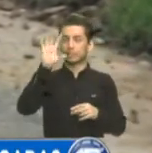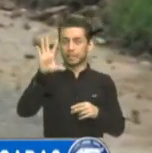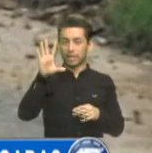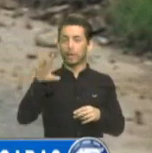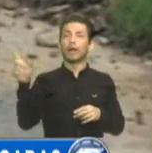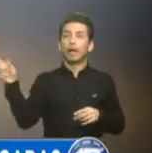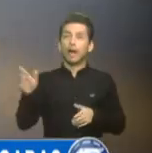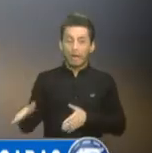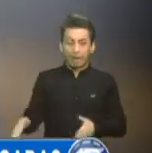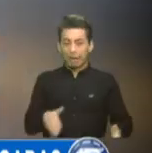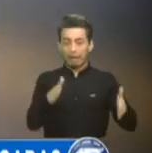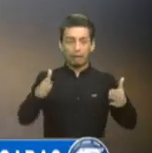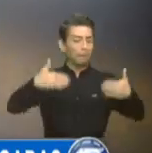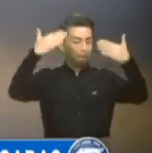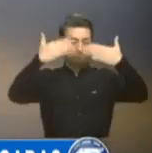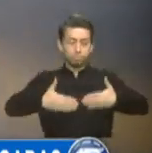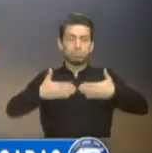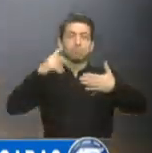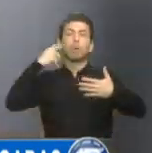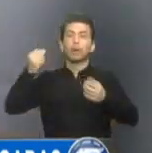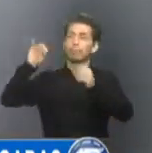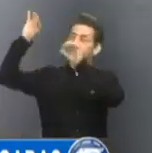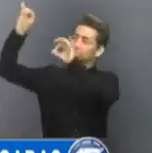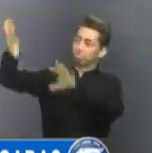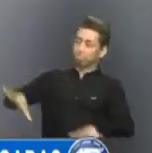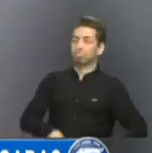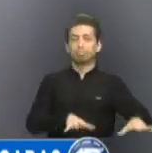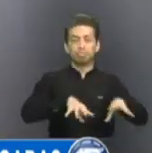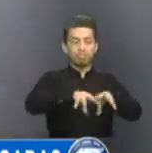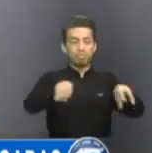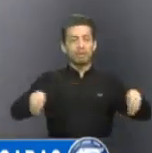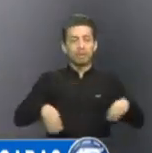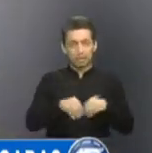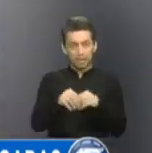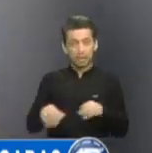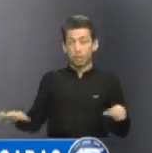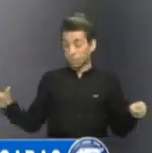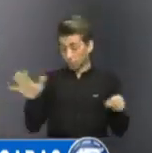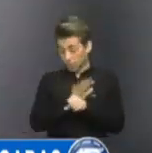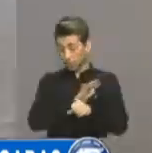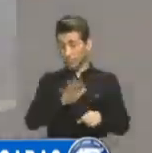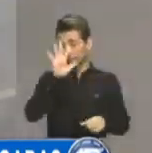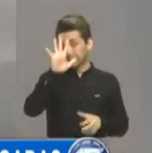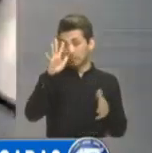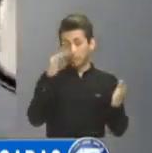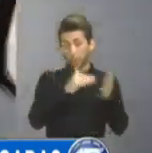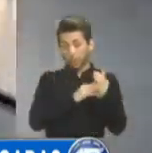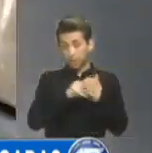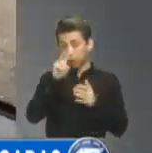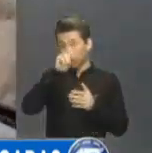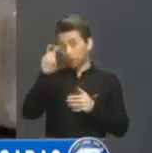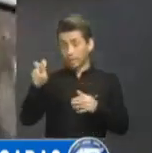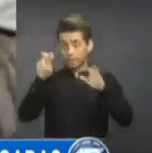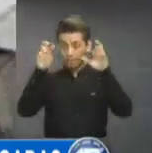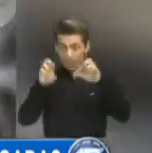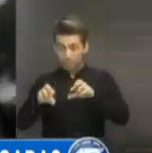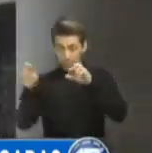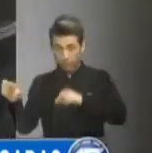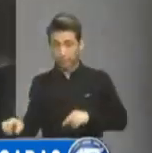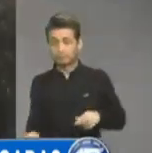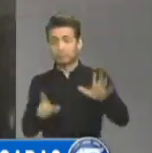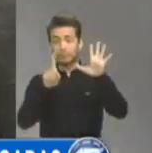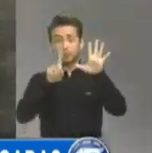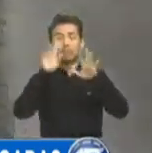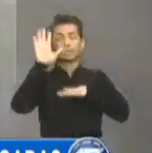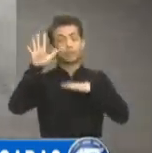quedó bloqueada por un desprendimiento de tierra en total fueron afectadas 5 mil 209 personas 65 fueron evacuadas